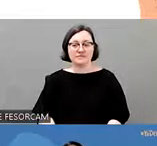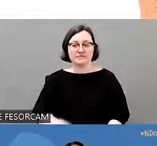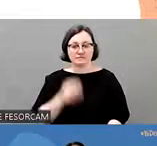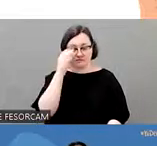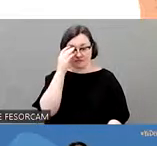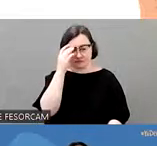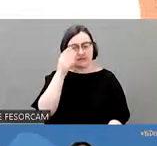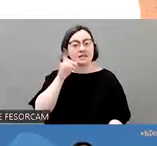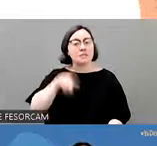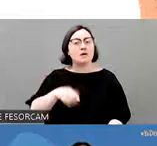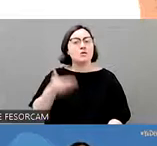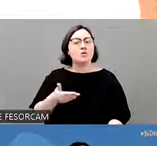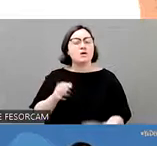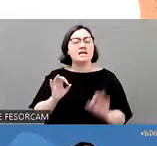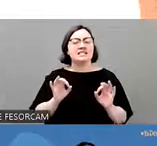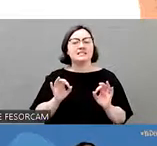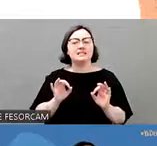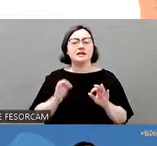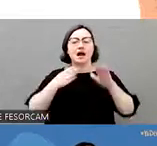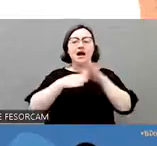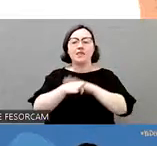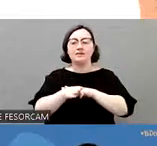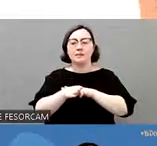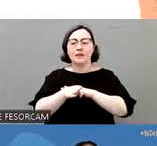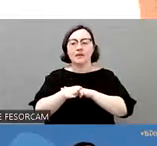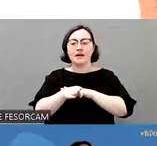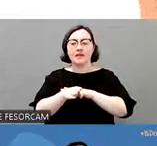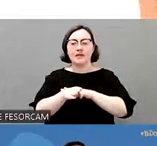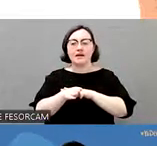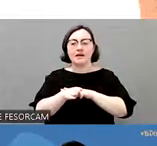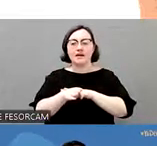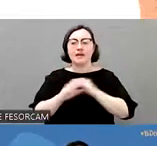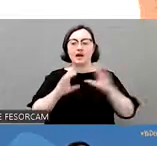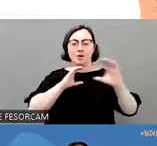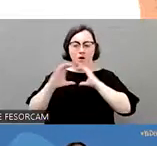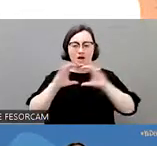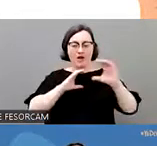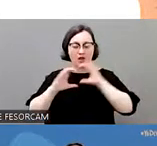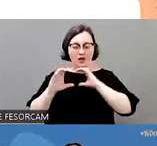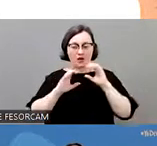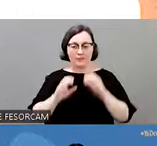comunicación. También es muy importante la accesibilidad de a la comunicación.